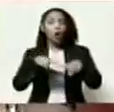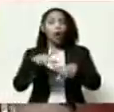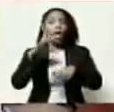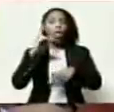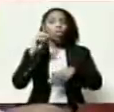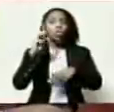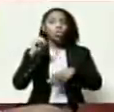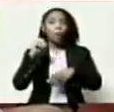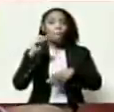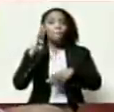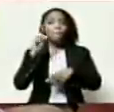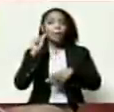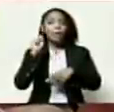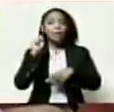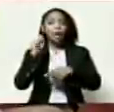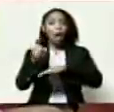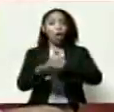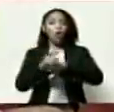gobierno